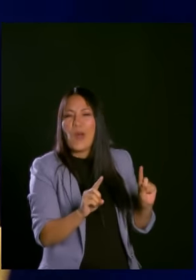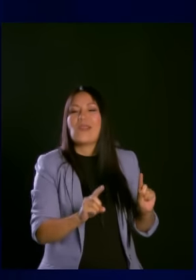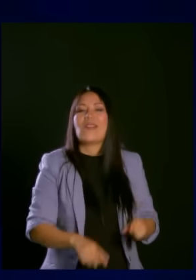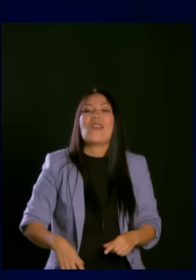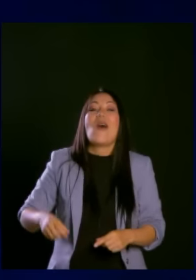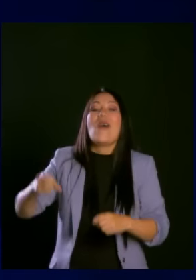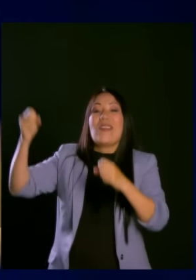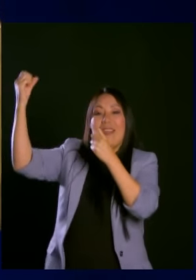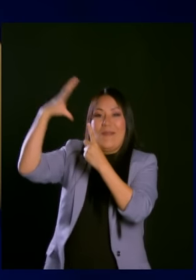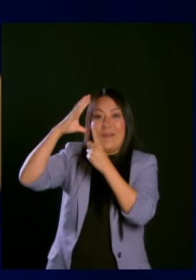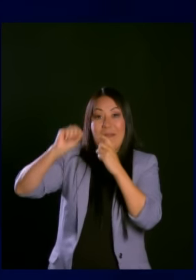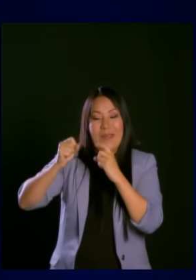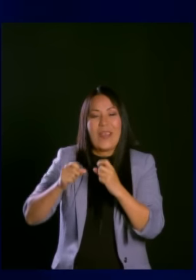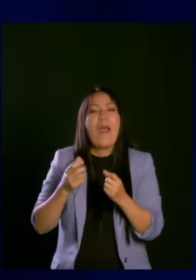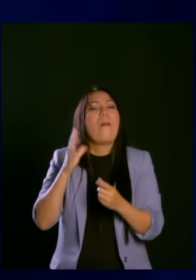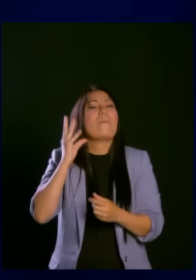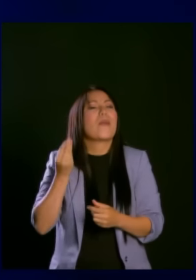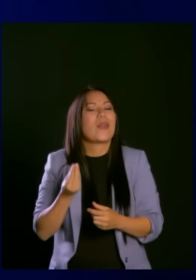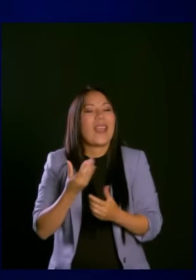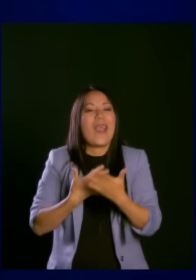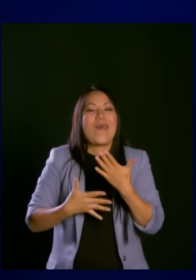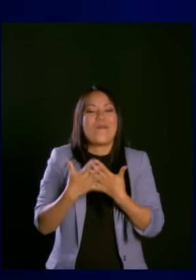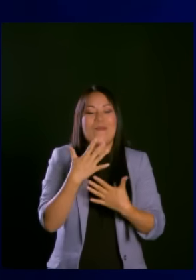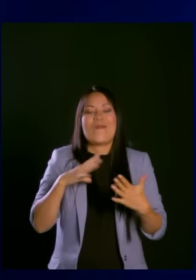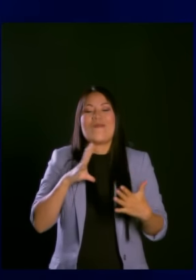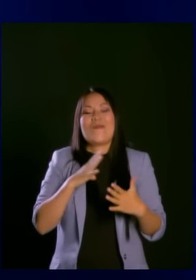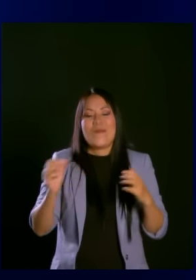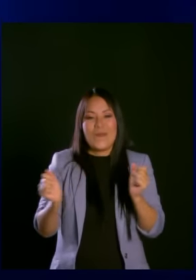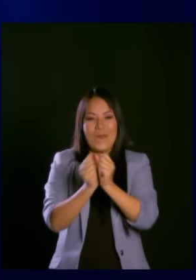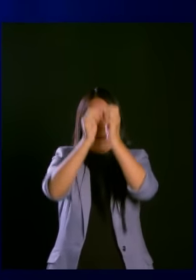un milagro. Fuerte ese aplauso.